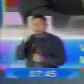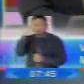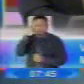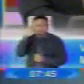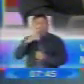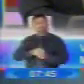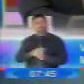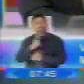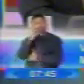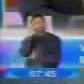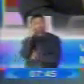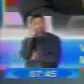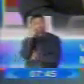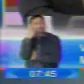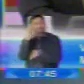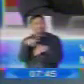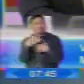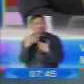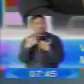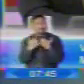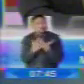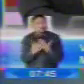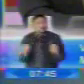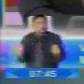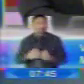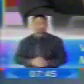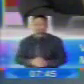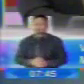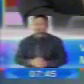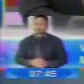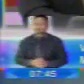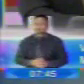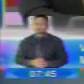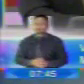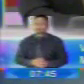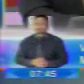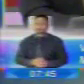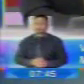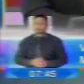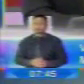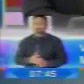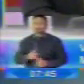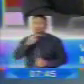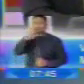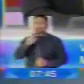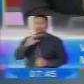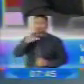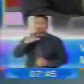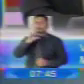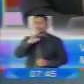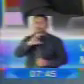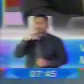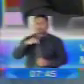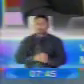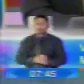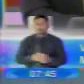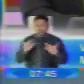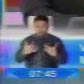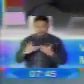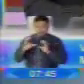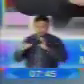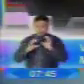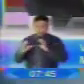cómo encarar este problema desde el sector del arte y la cultura. Pero, ministro Velasco, con el COE Nacional, ¿qué se ha hablado de esto?